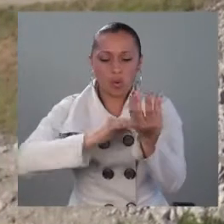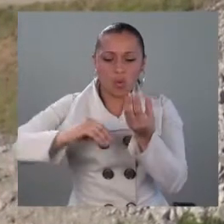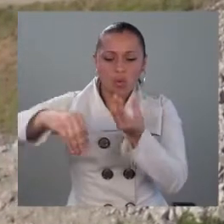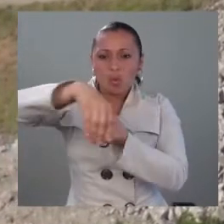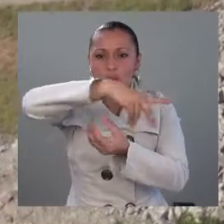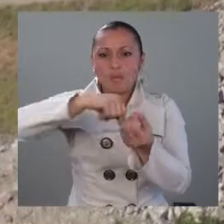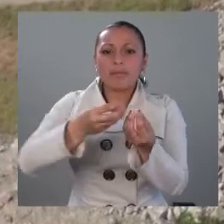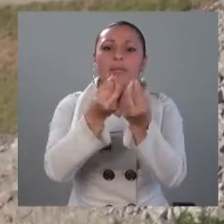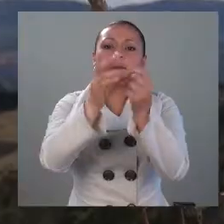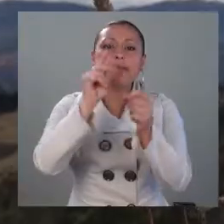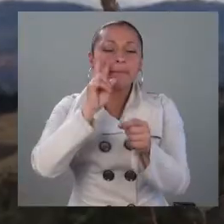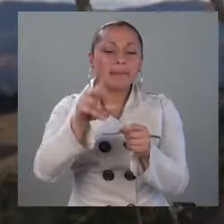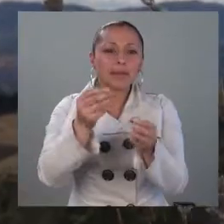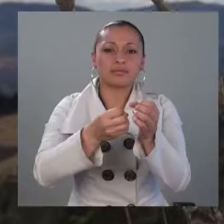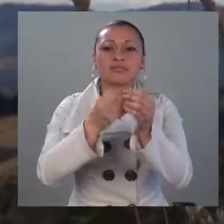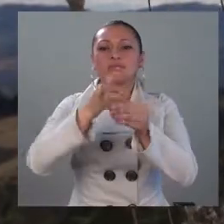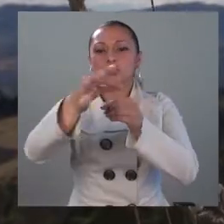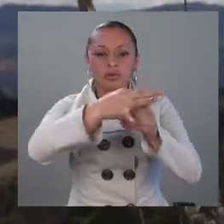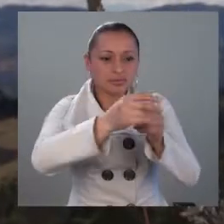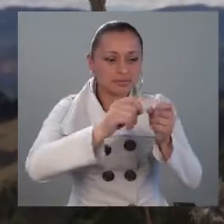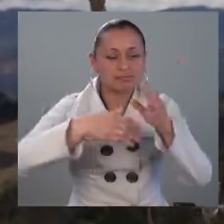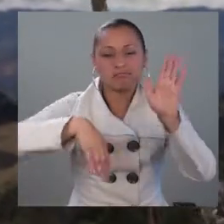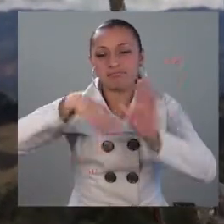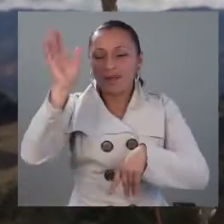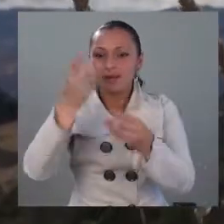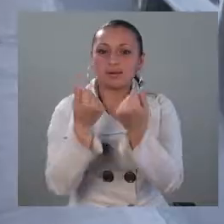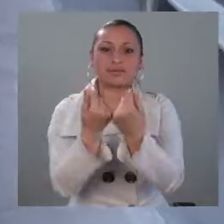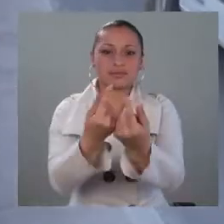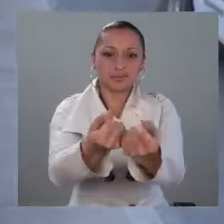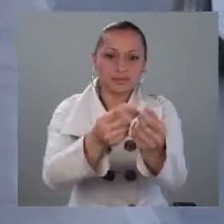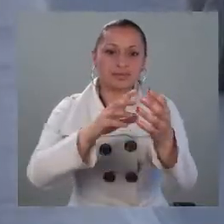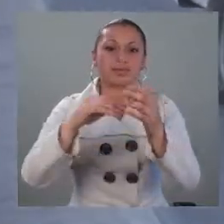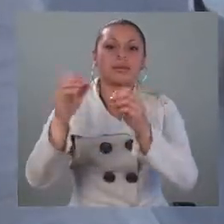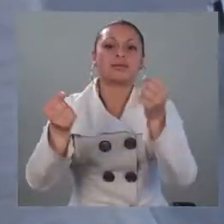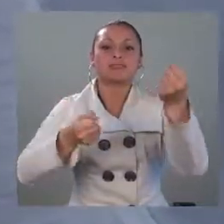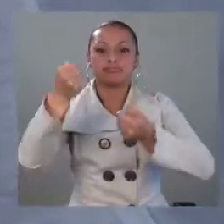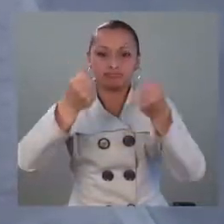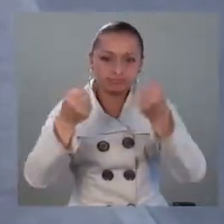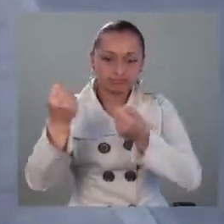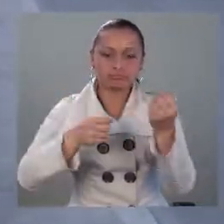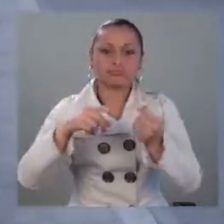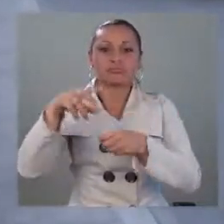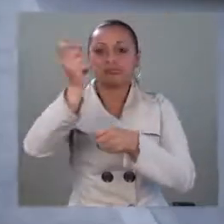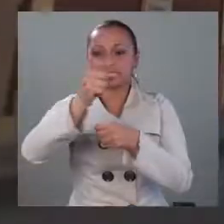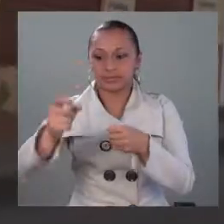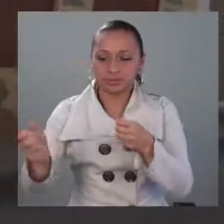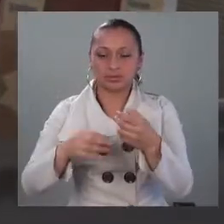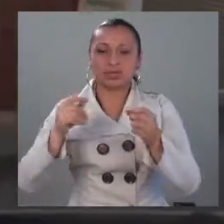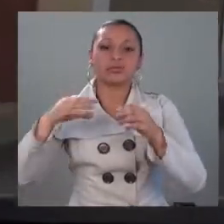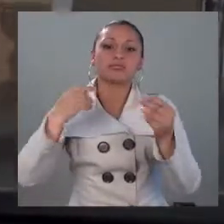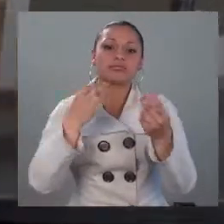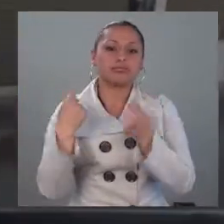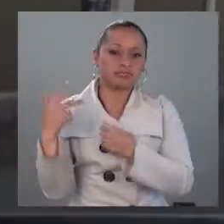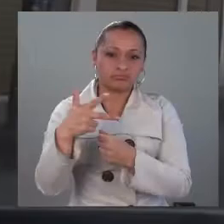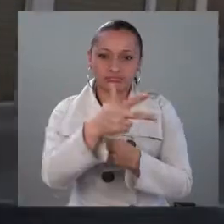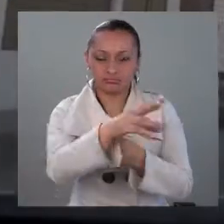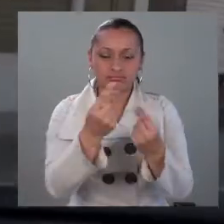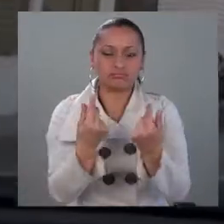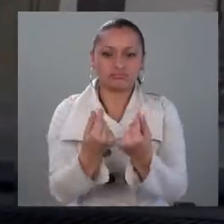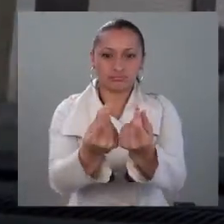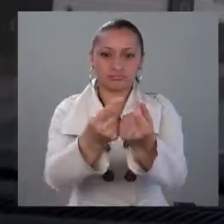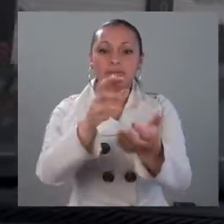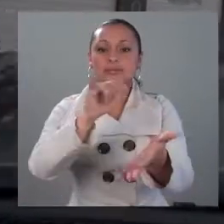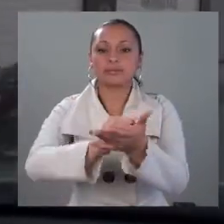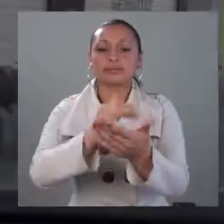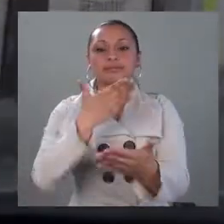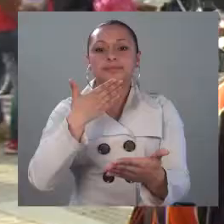que permitirá ampliar la conexión entre los municipios y mejorar las condiciones para el transporte de carga y pasajeros en la región. Gracias a